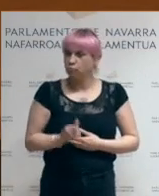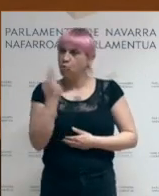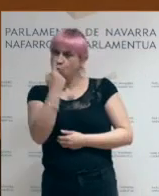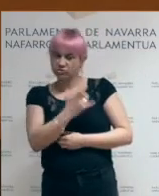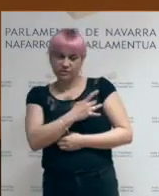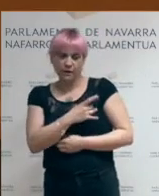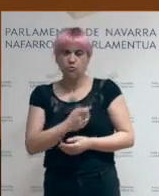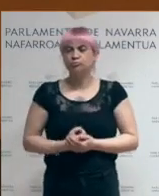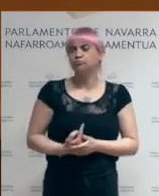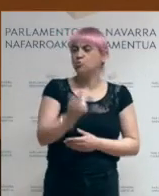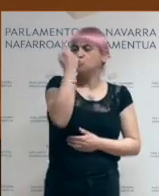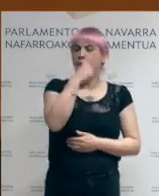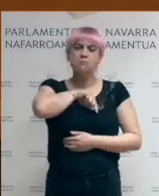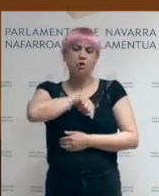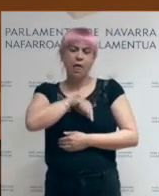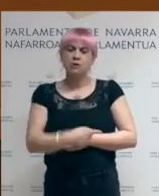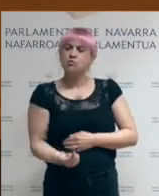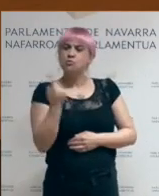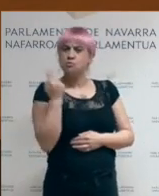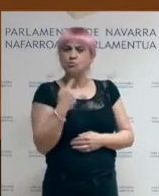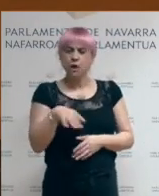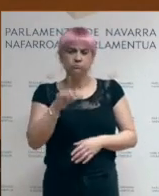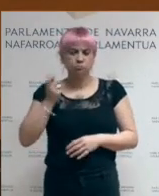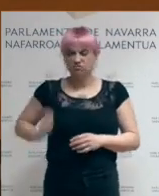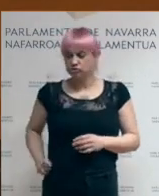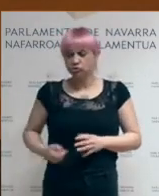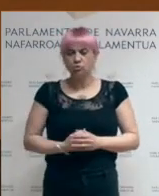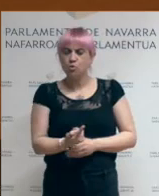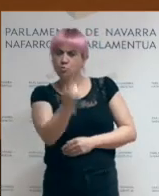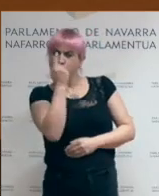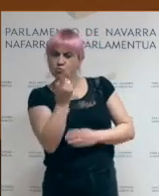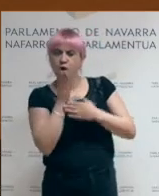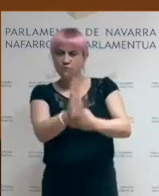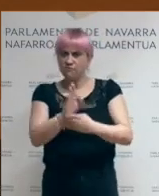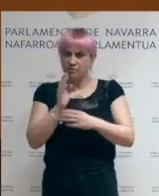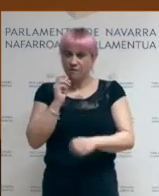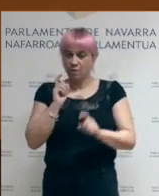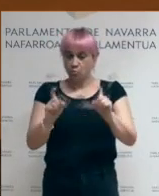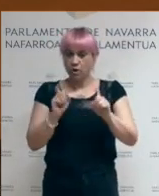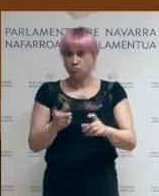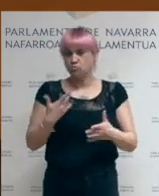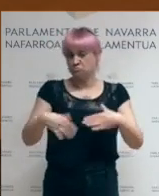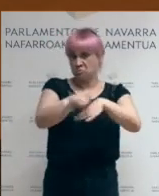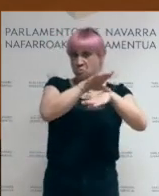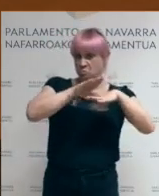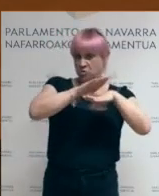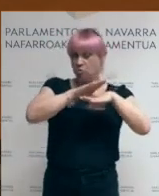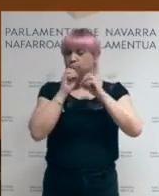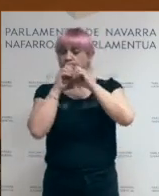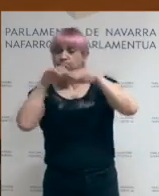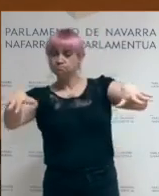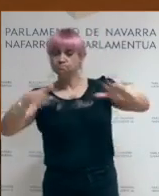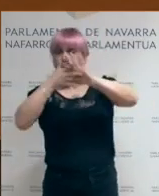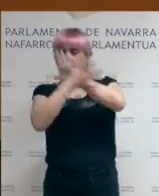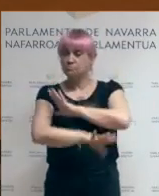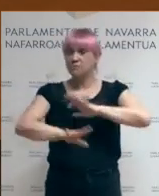sindicato, una única moral, una única confesión, una sola oferta educativa, con un currículo que difundiera y